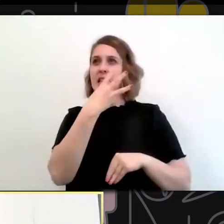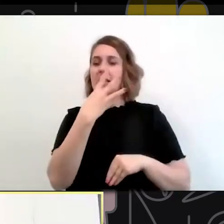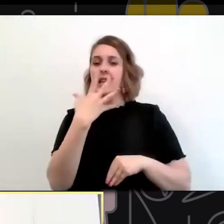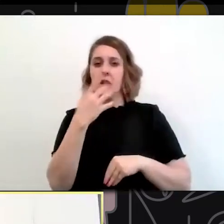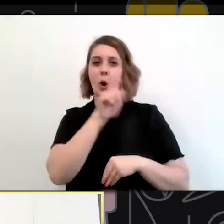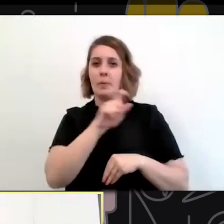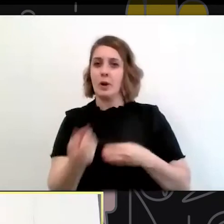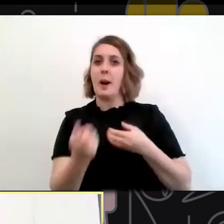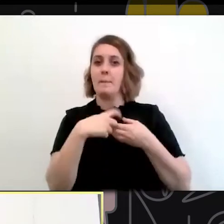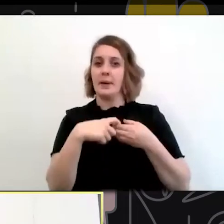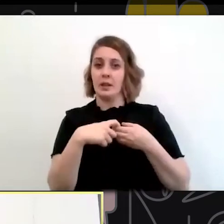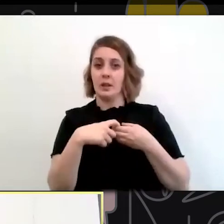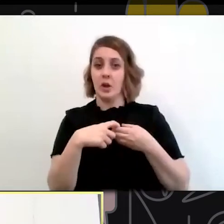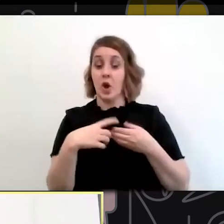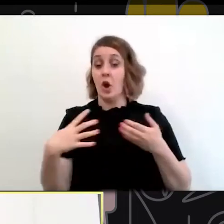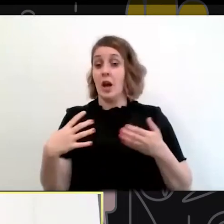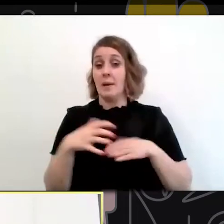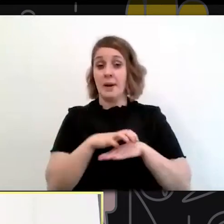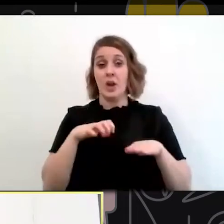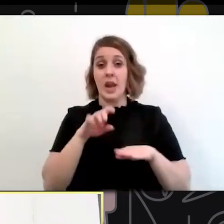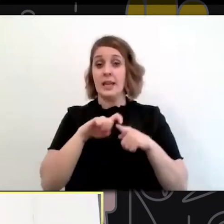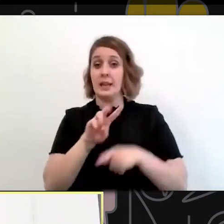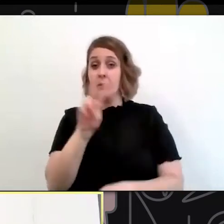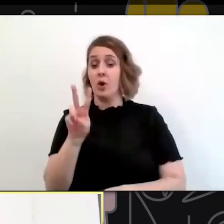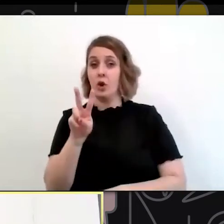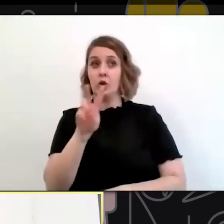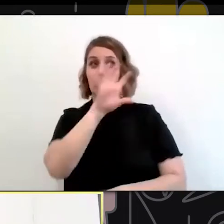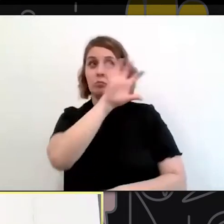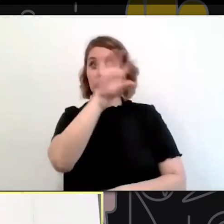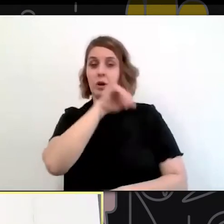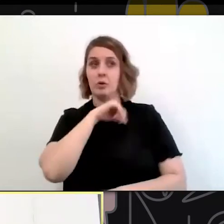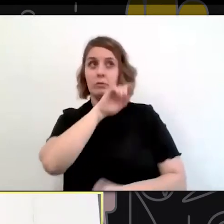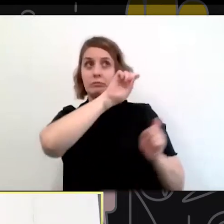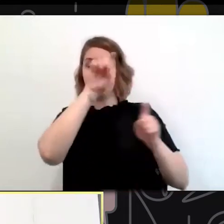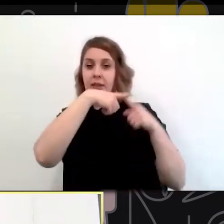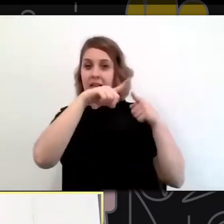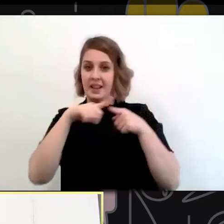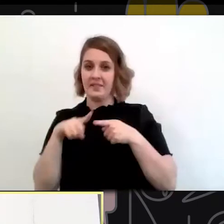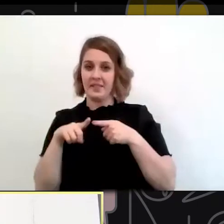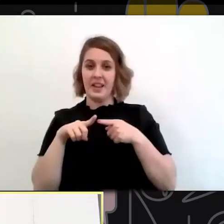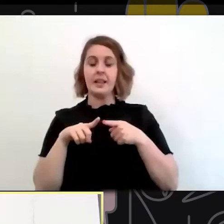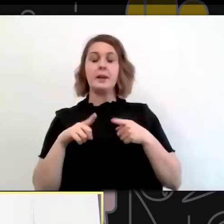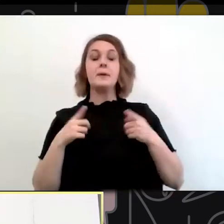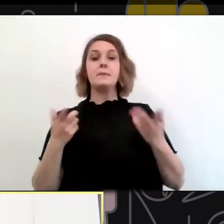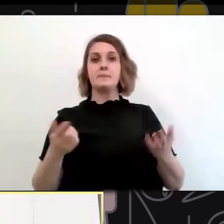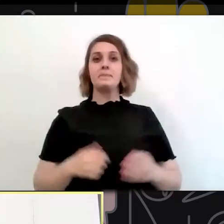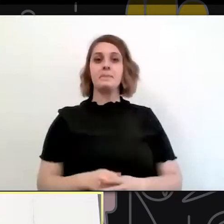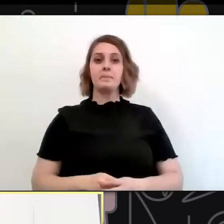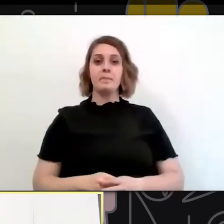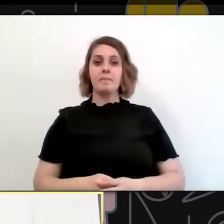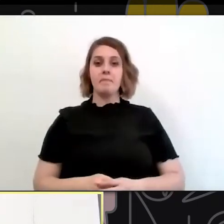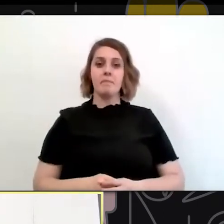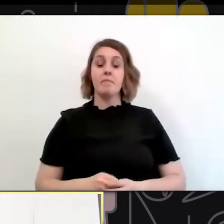aproximadamente, casi todos pacientes tipo 2 y de diferentes localidades y comunidades autónomas.